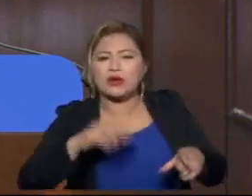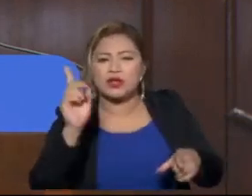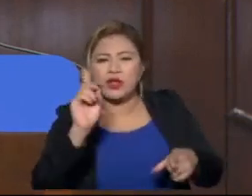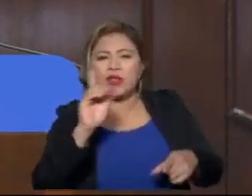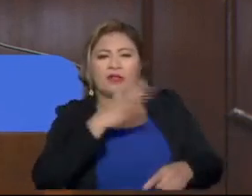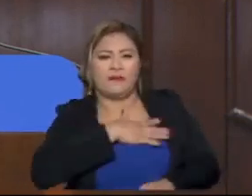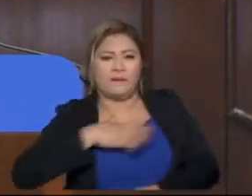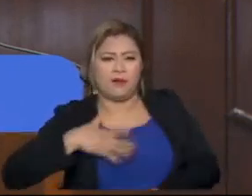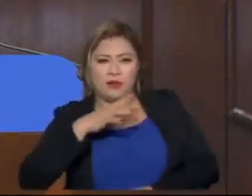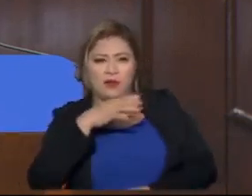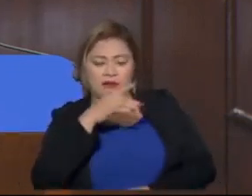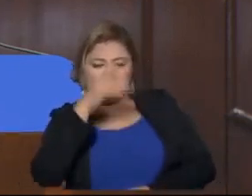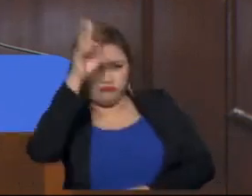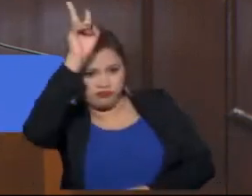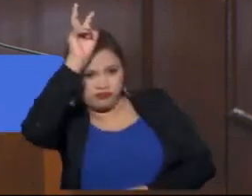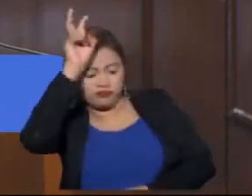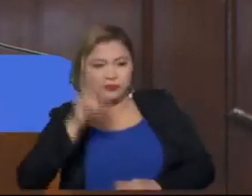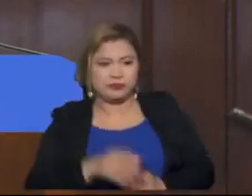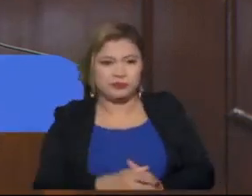Nove Buglé.